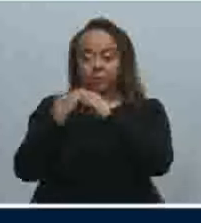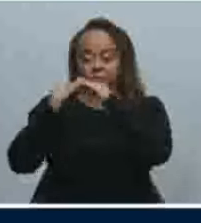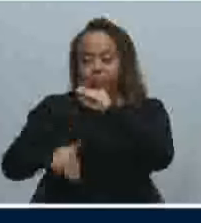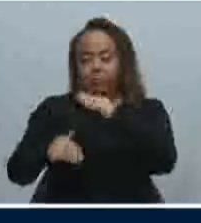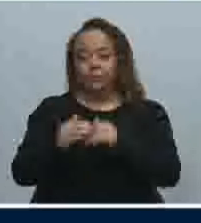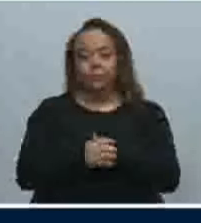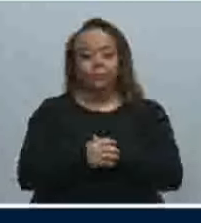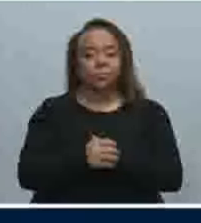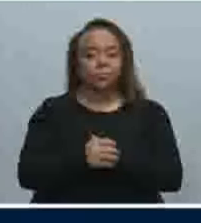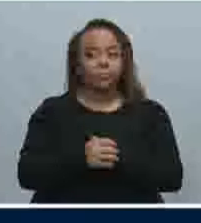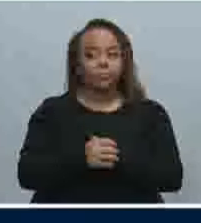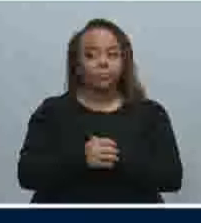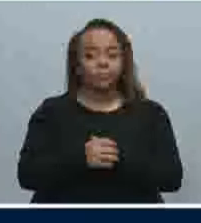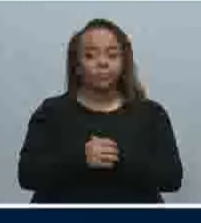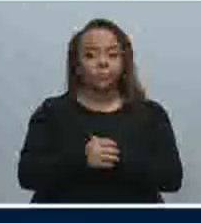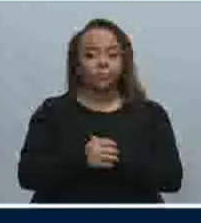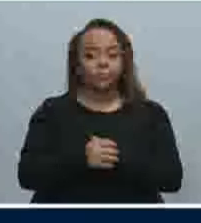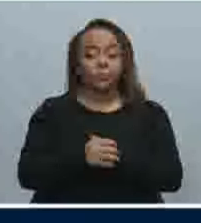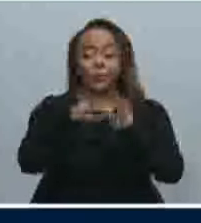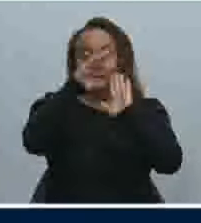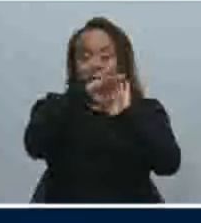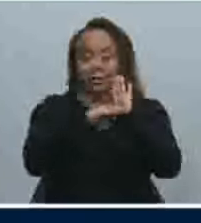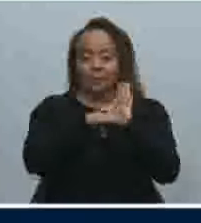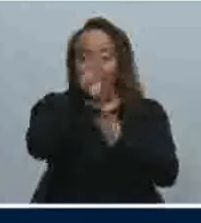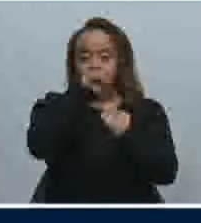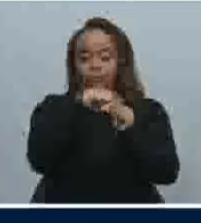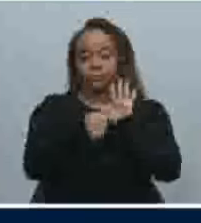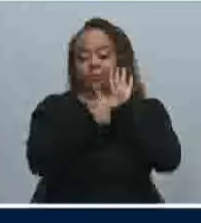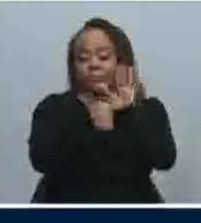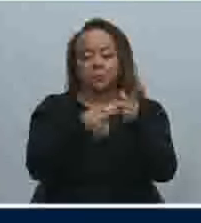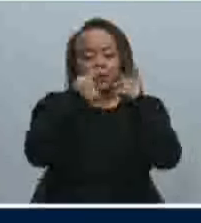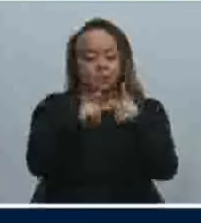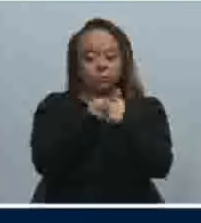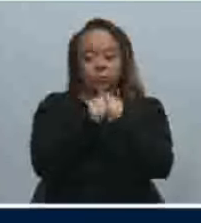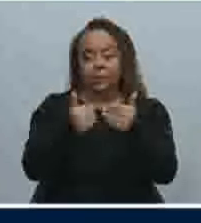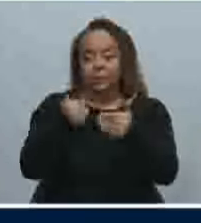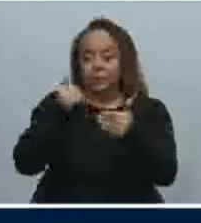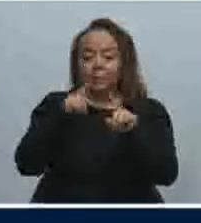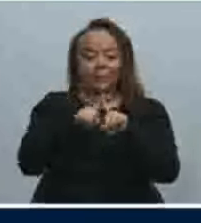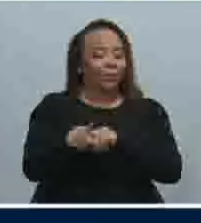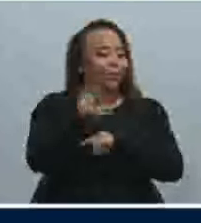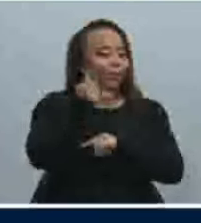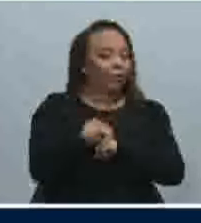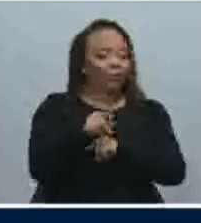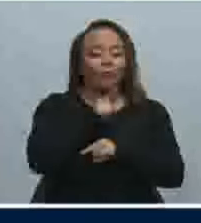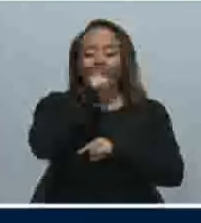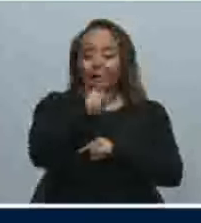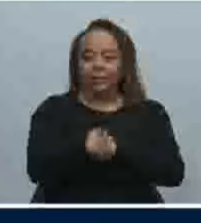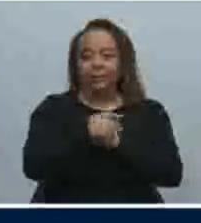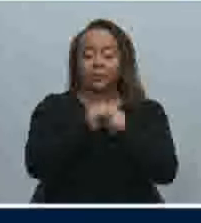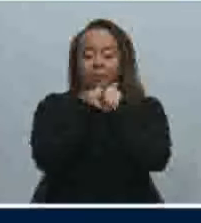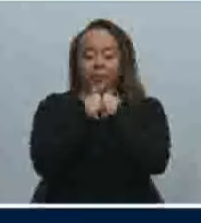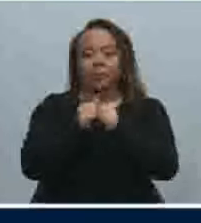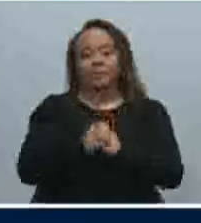segunda división la tabla te refleja lo que pasó el torneo anterior pero no necesariamente la realidad